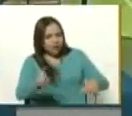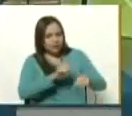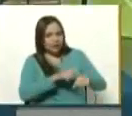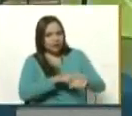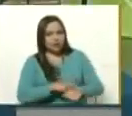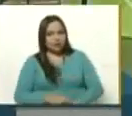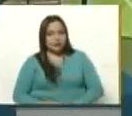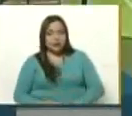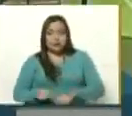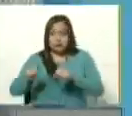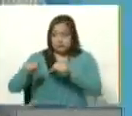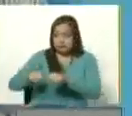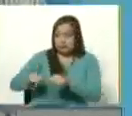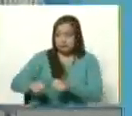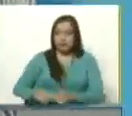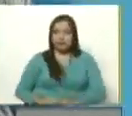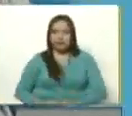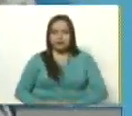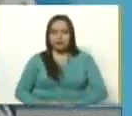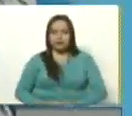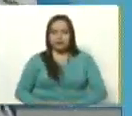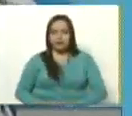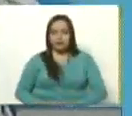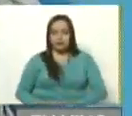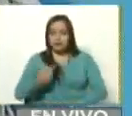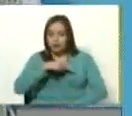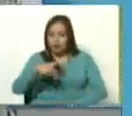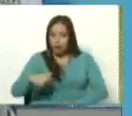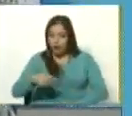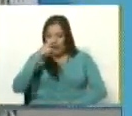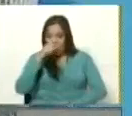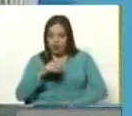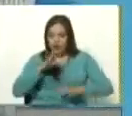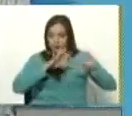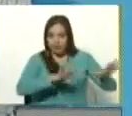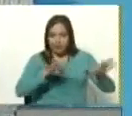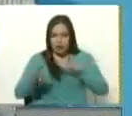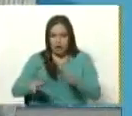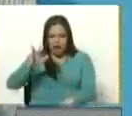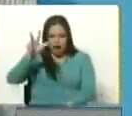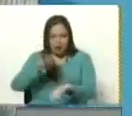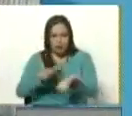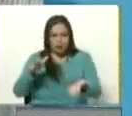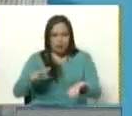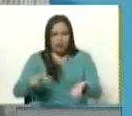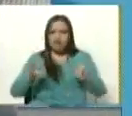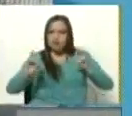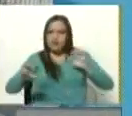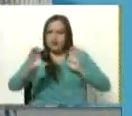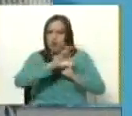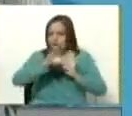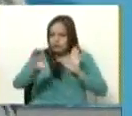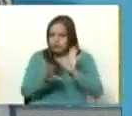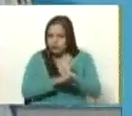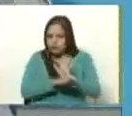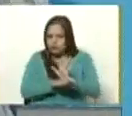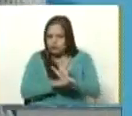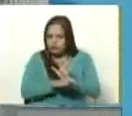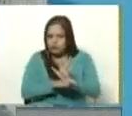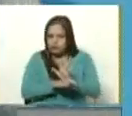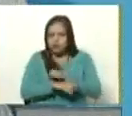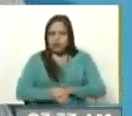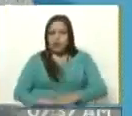Mira, lo que pasa es que nosotros en el 99 aprobamos una Constitución. Ajá. Pero las